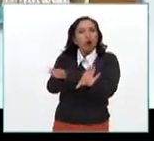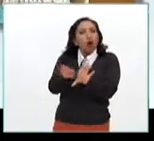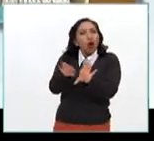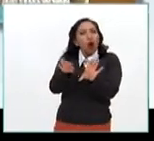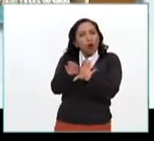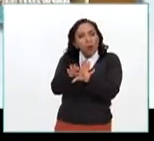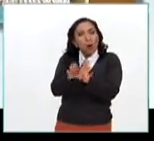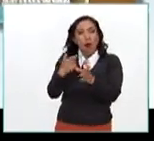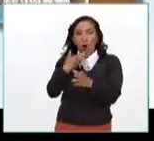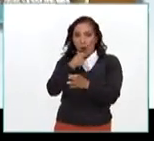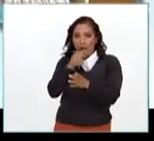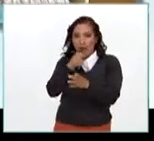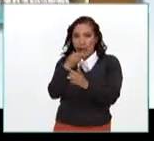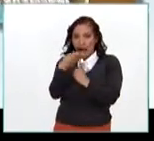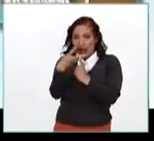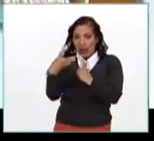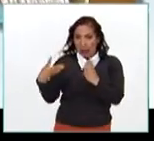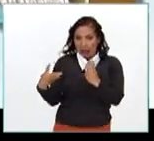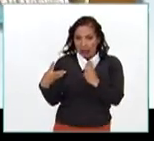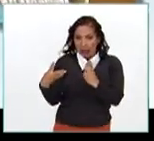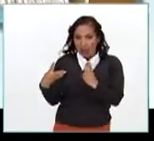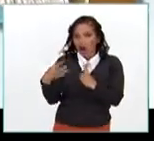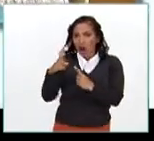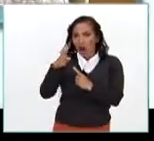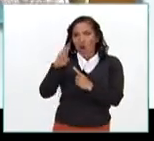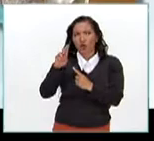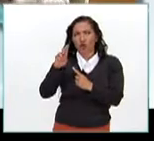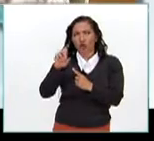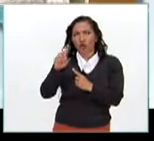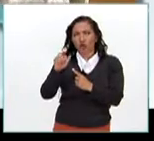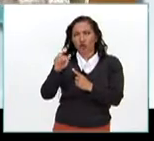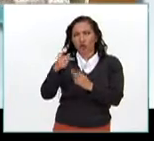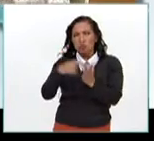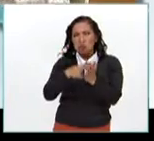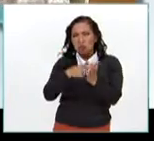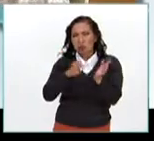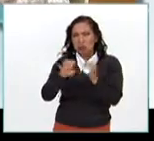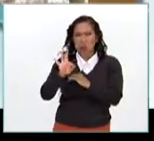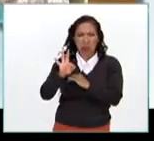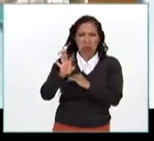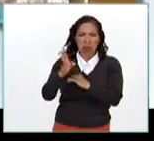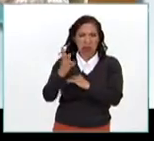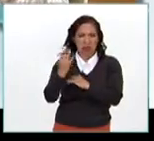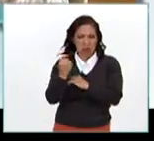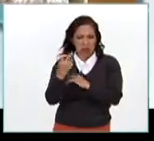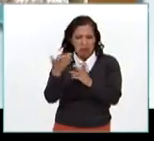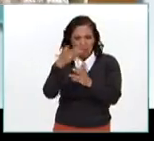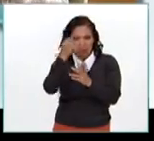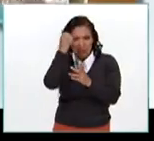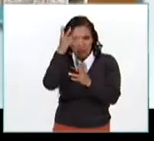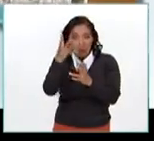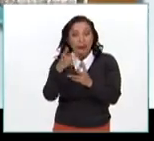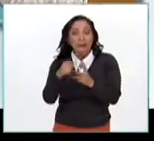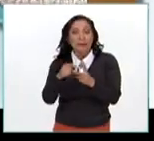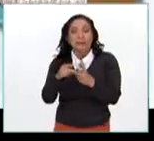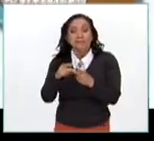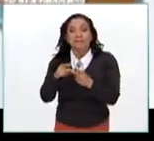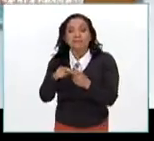Como el arqueólogo Rus, me parece que en el año 49, si mal no recuerdo,